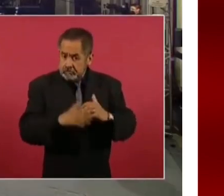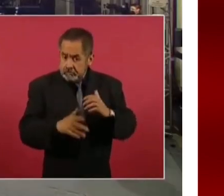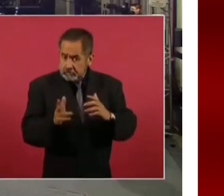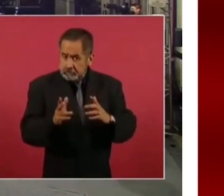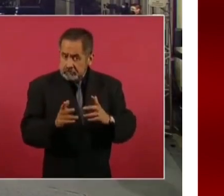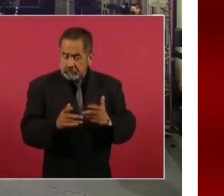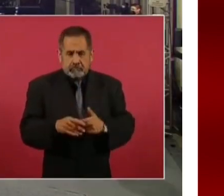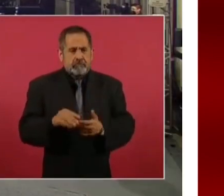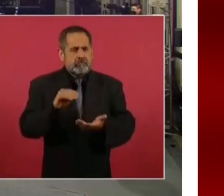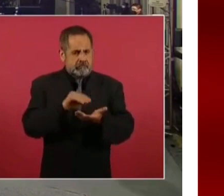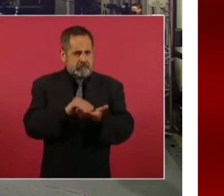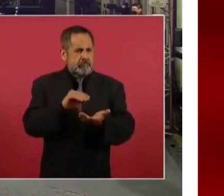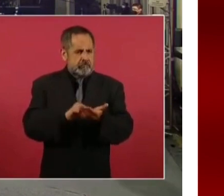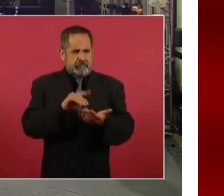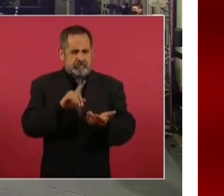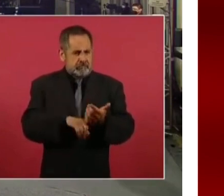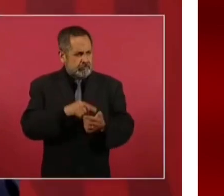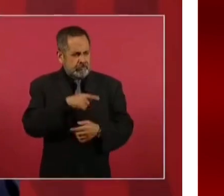Porque todavía y